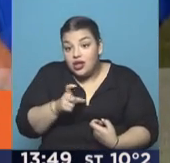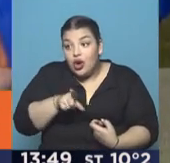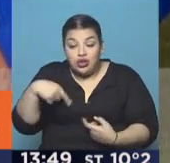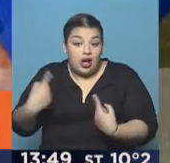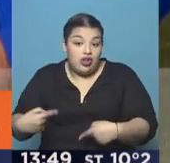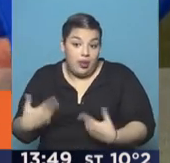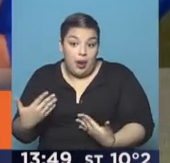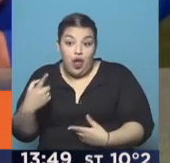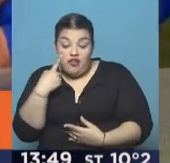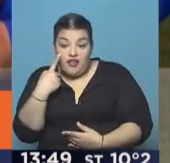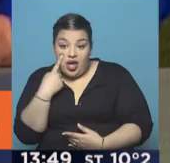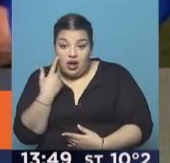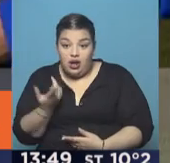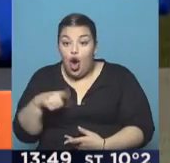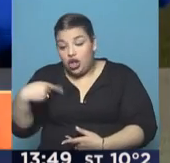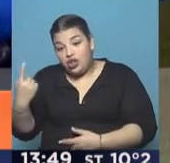vivir.